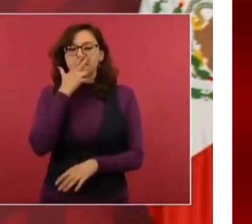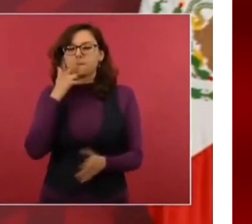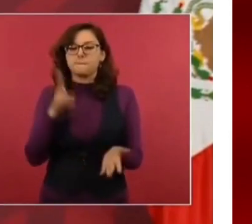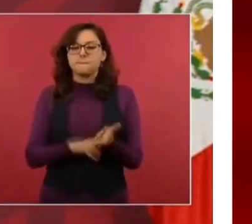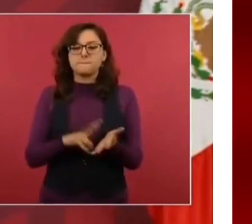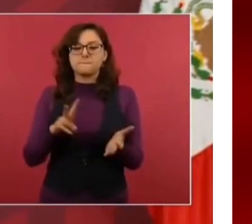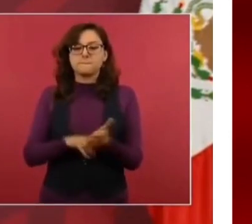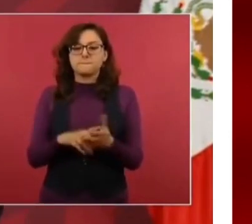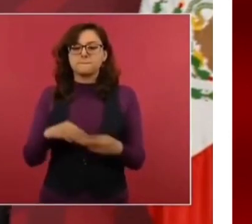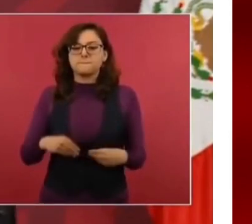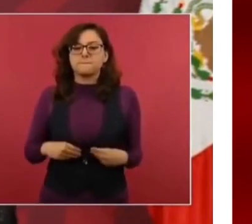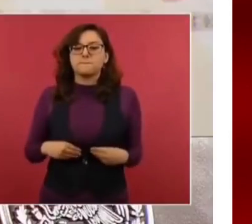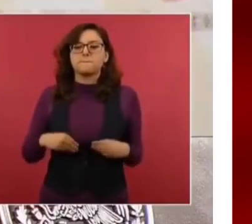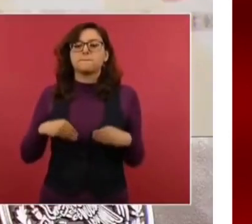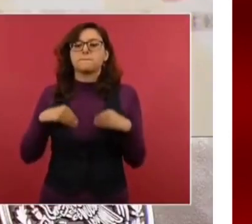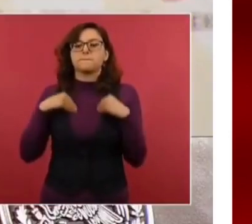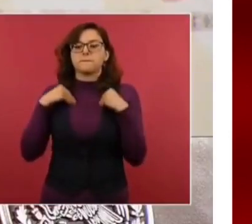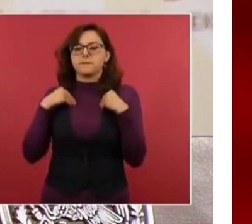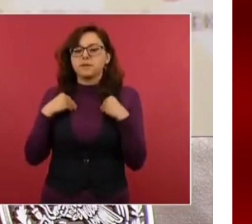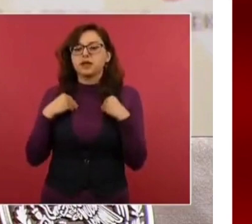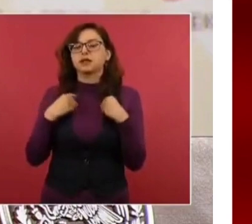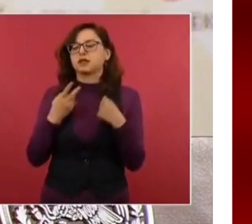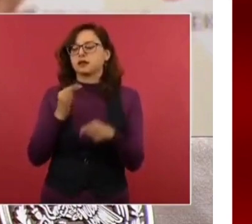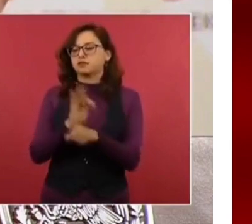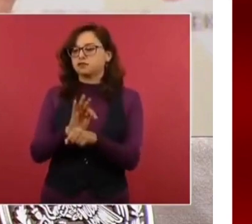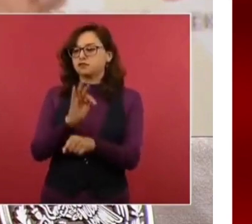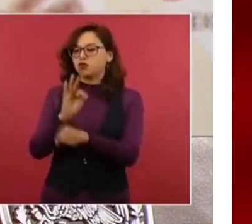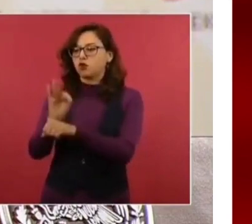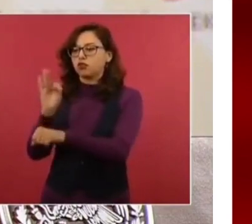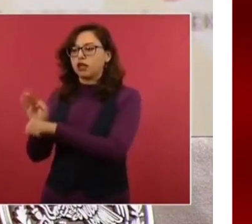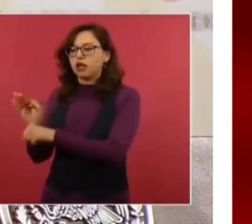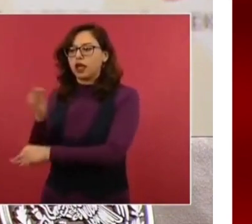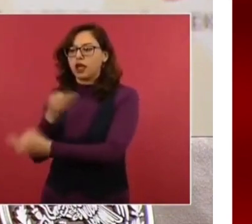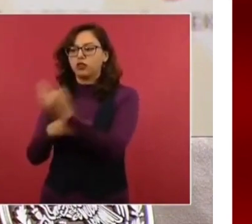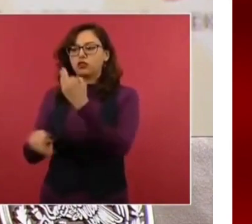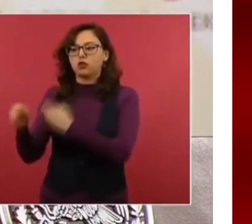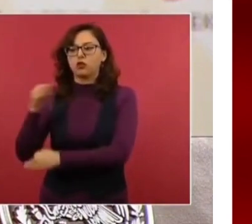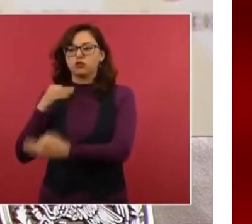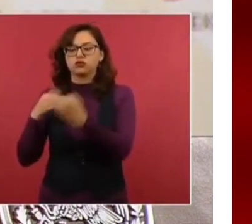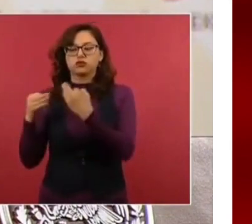fue un desliz no así pienso